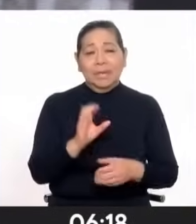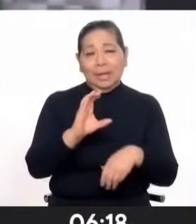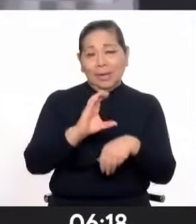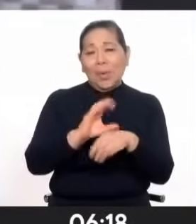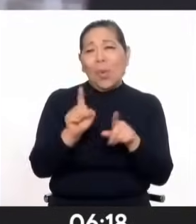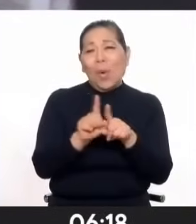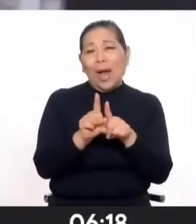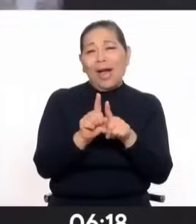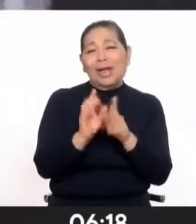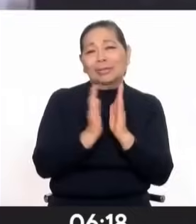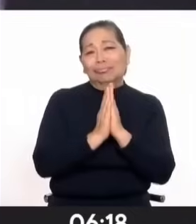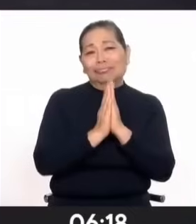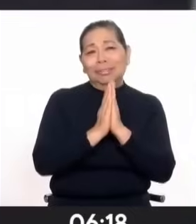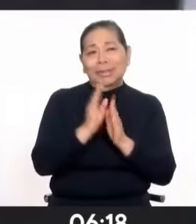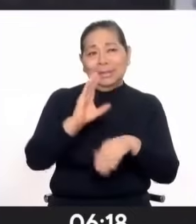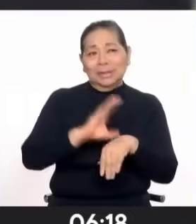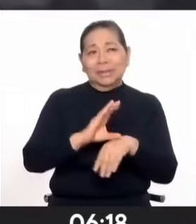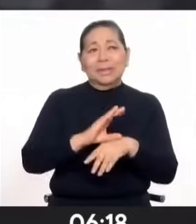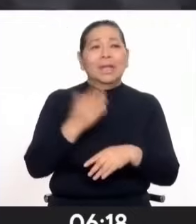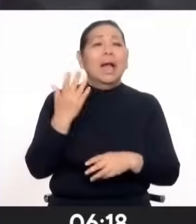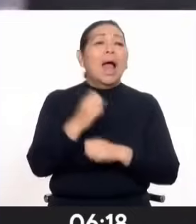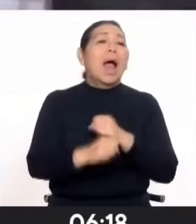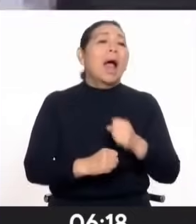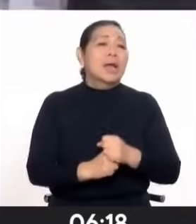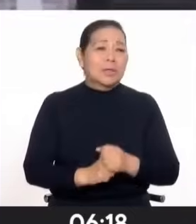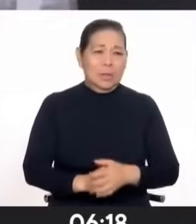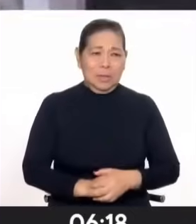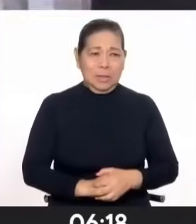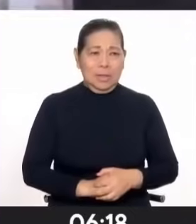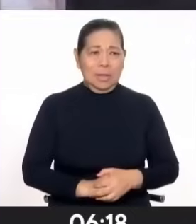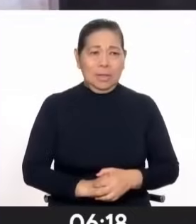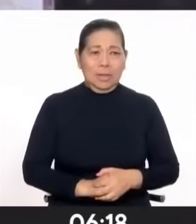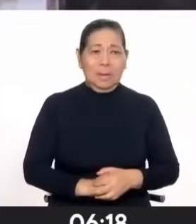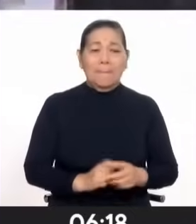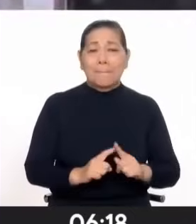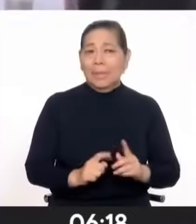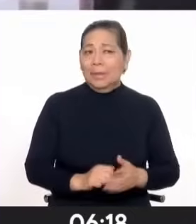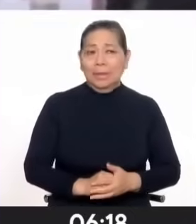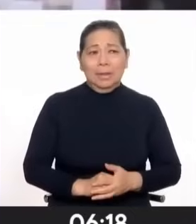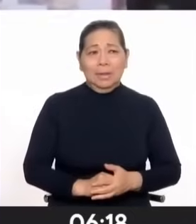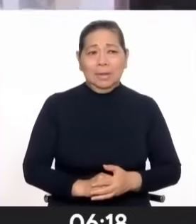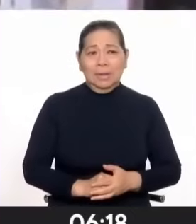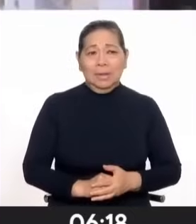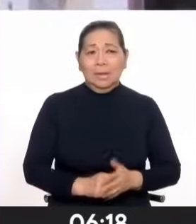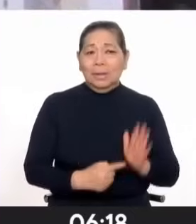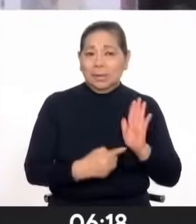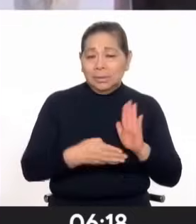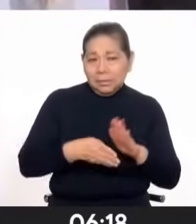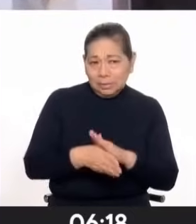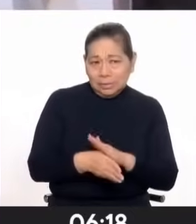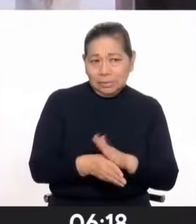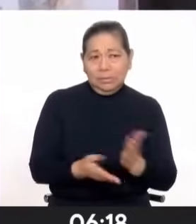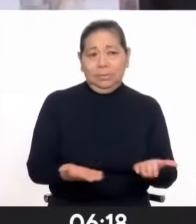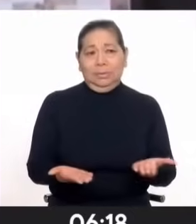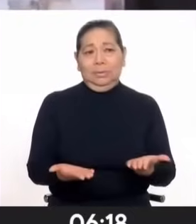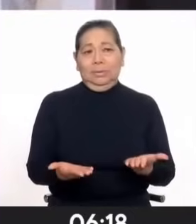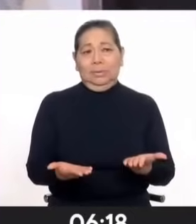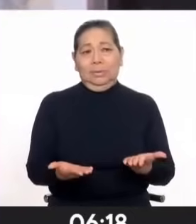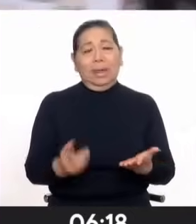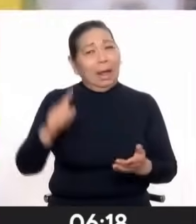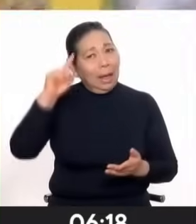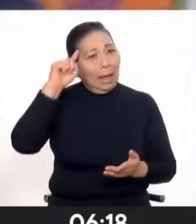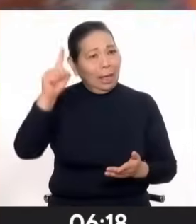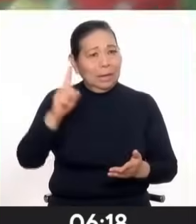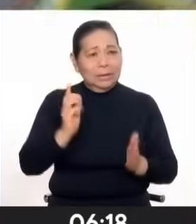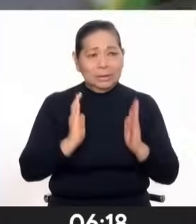estaba la capilla. Entonces, esta capilla está virgen. ¿Hace cuántos años funcionaba? Esa capilla está más desde que hemos entrado a invadir. Nosotros la hemos fundado.